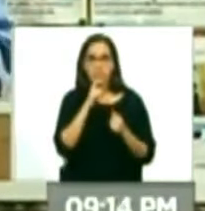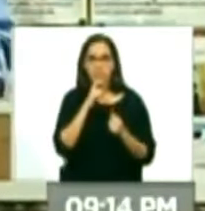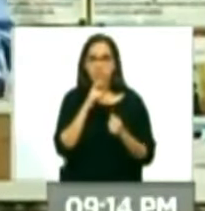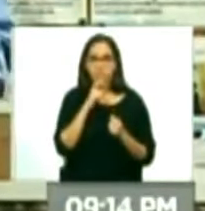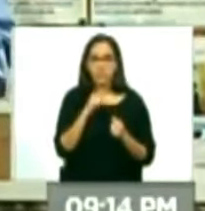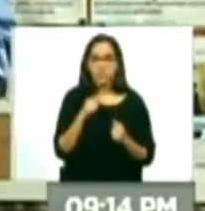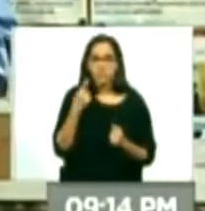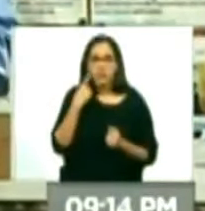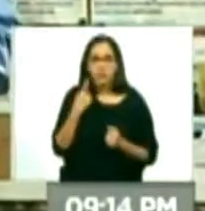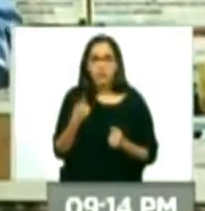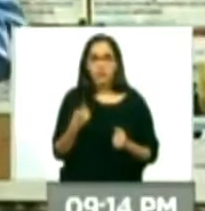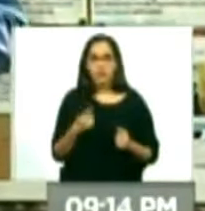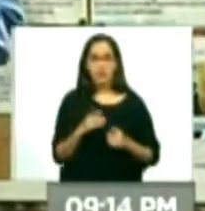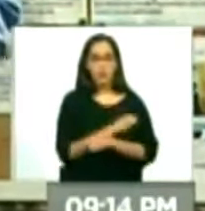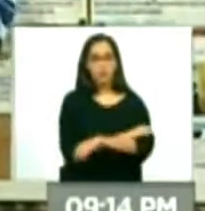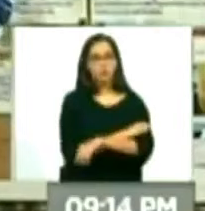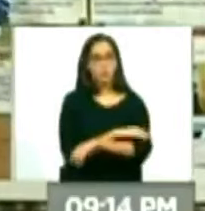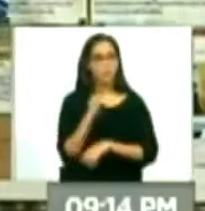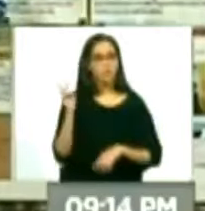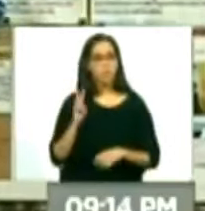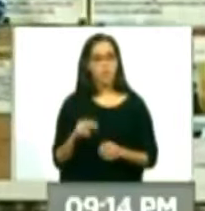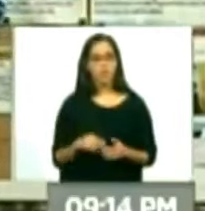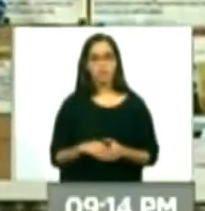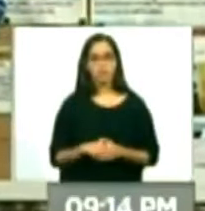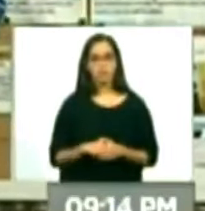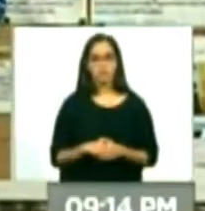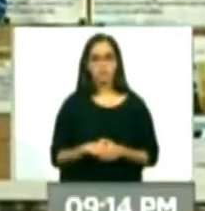venezolana. Es incierto.